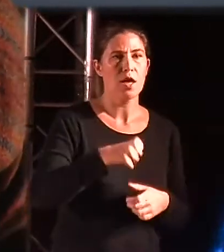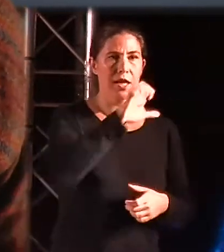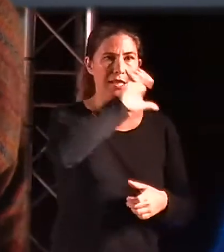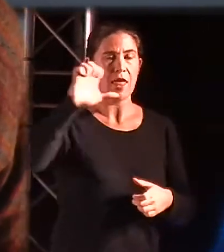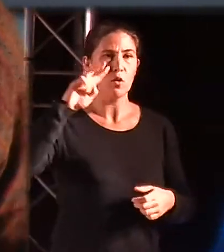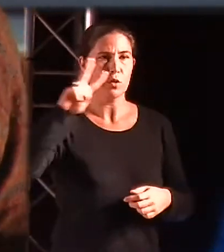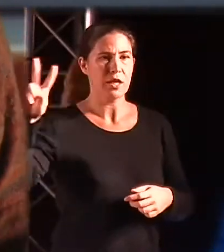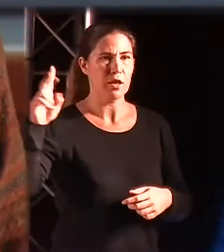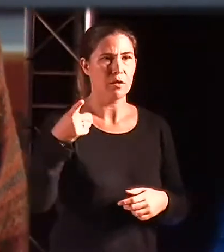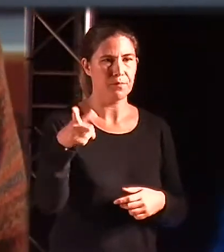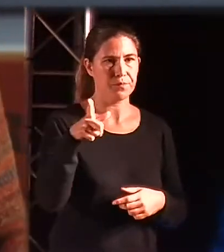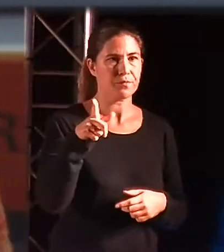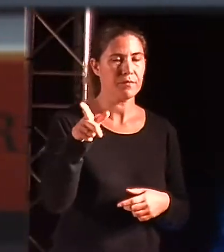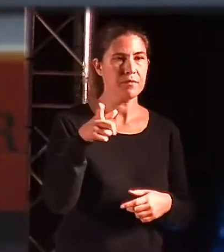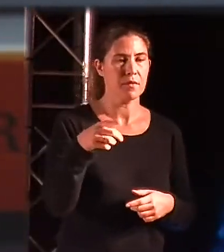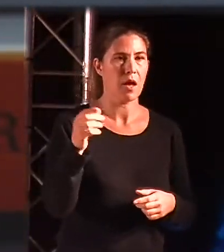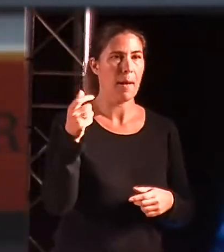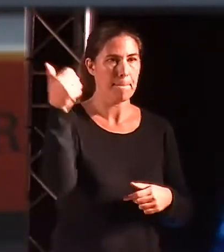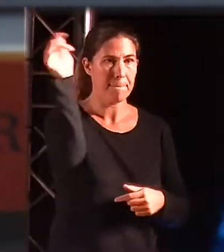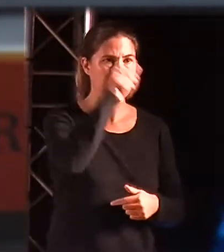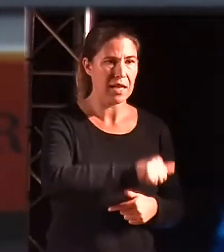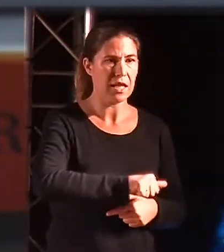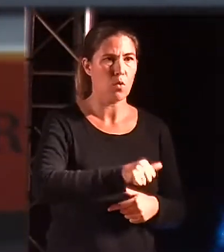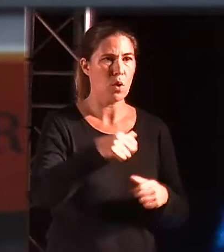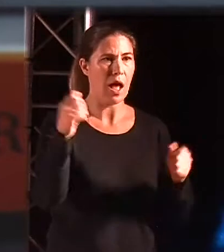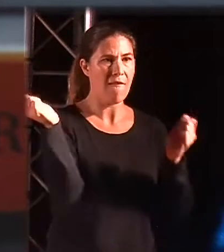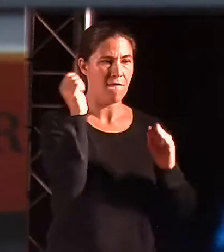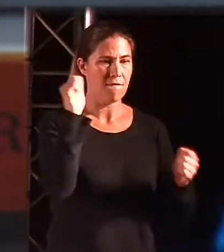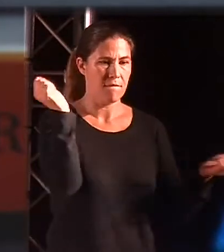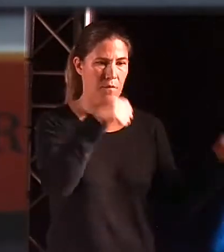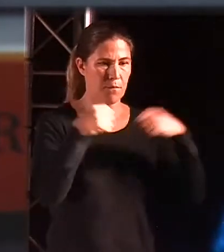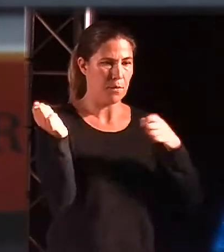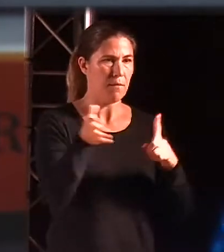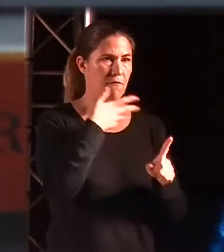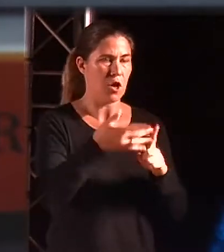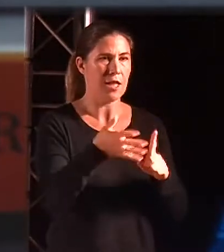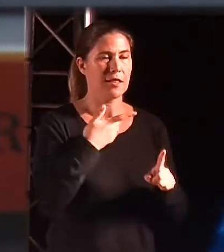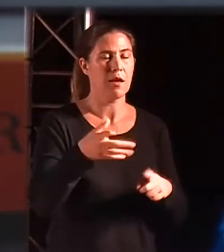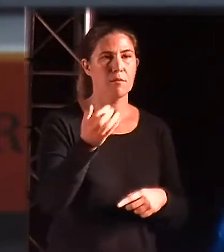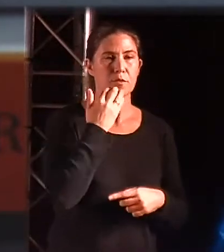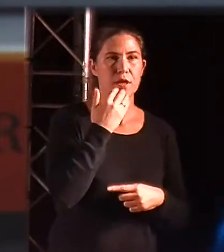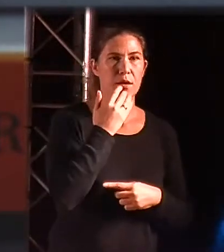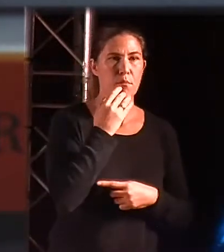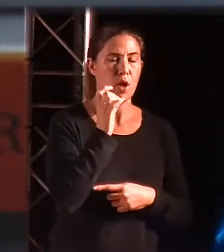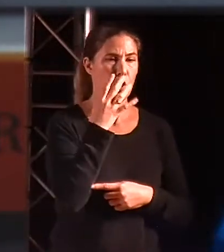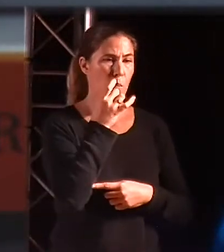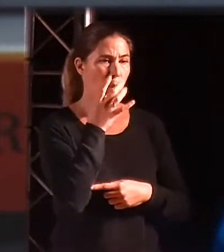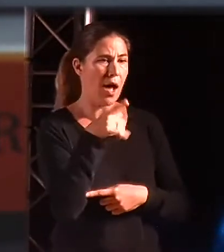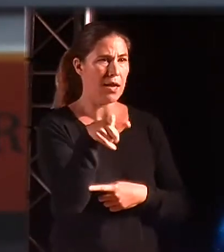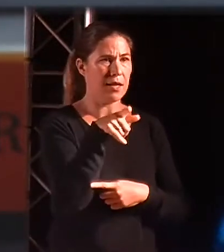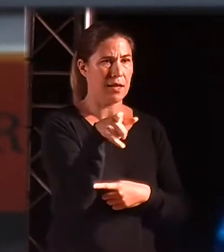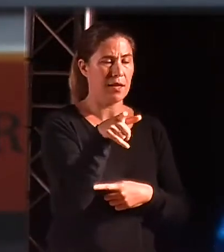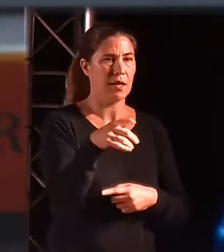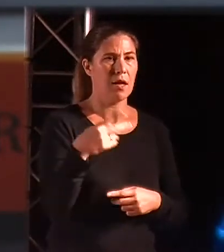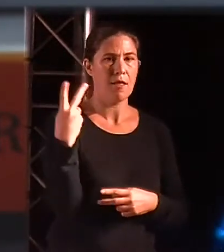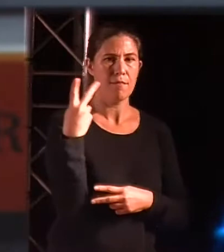que sale en películas así violentas. Por lo visto, antes de ser famoso, estaba un día tomando una copa en la barra de un bar. El tipo